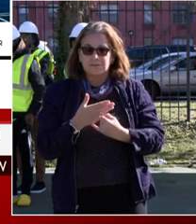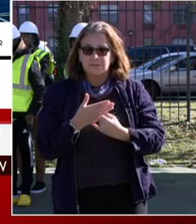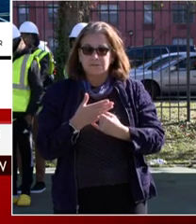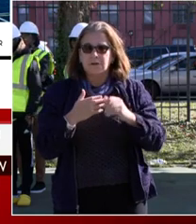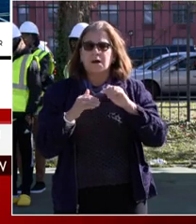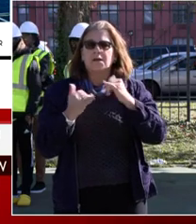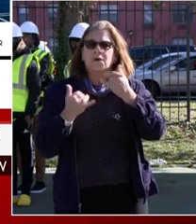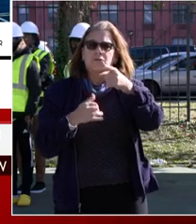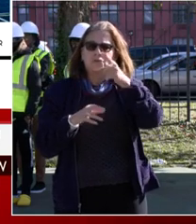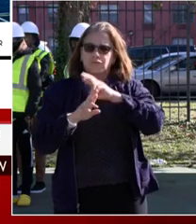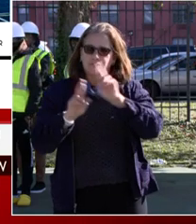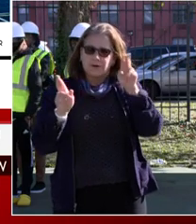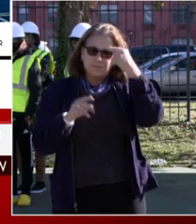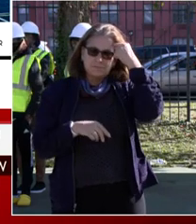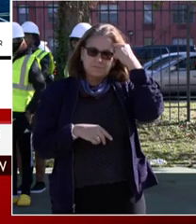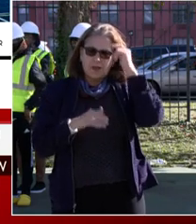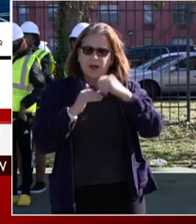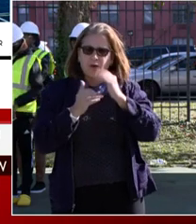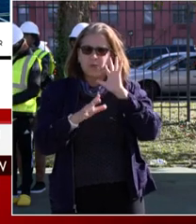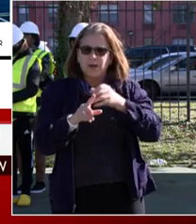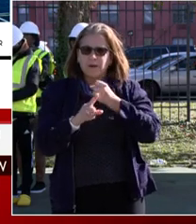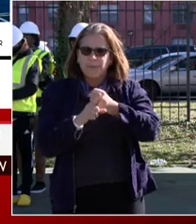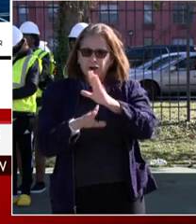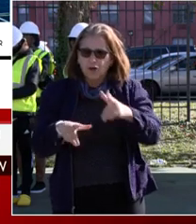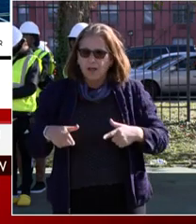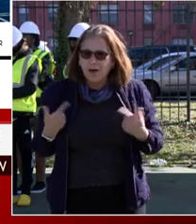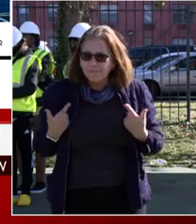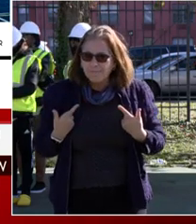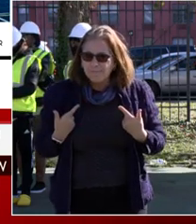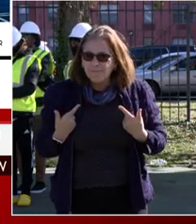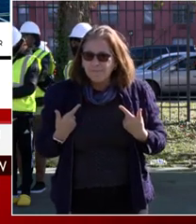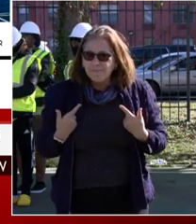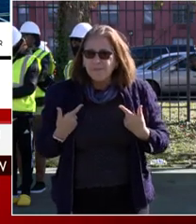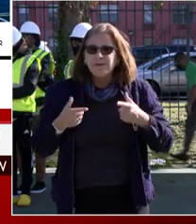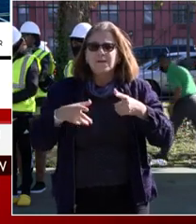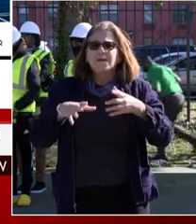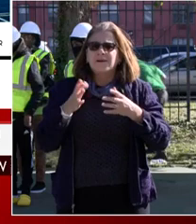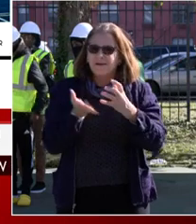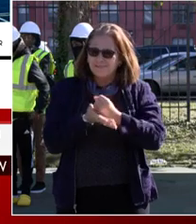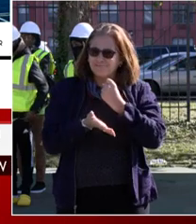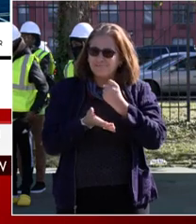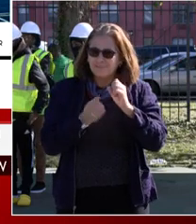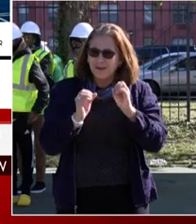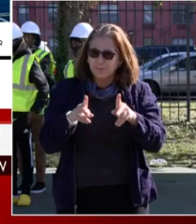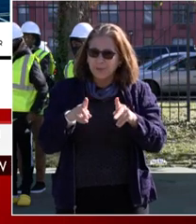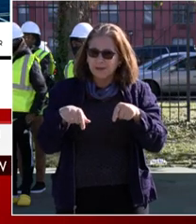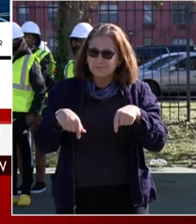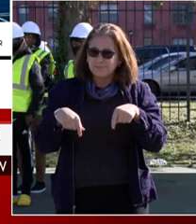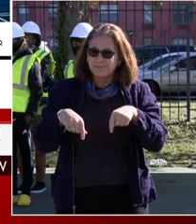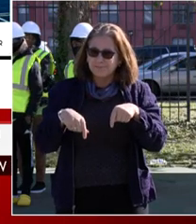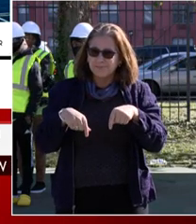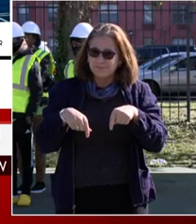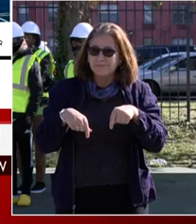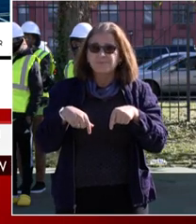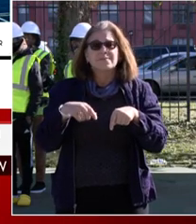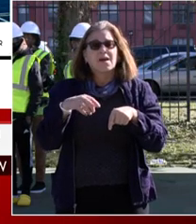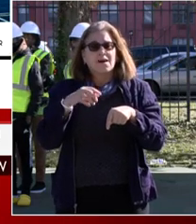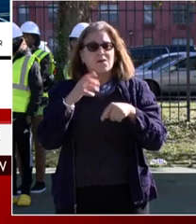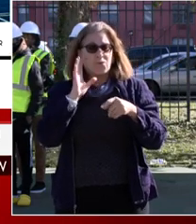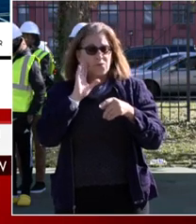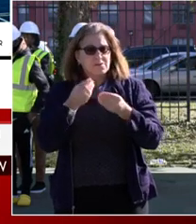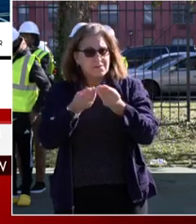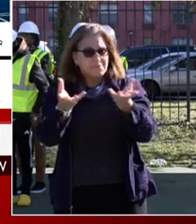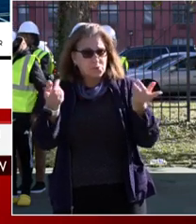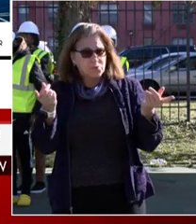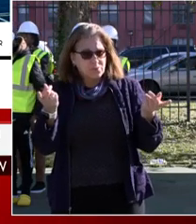son incontables. Aprovechen las oportunidades que esta ciudad tiene. He tenido la oportunidad de